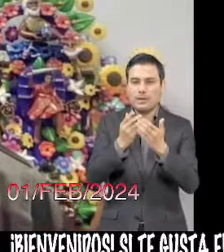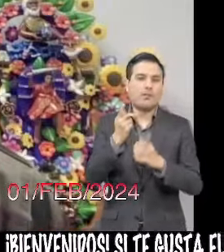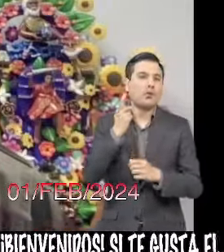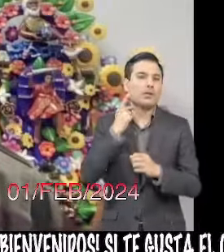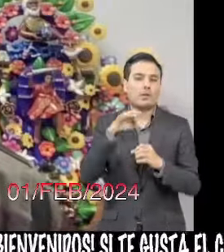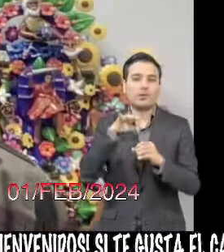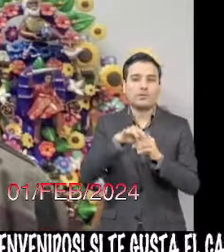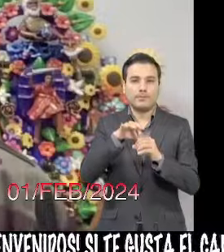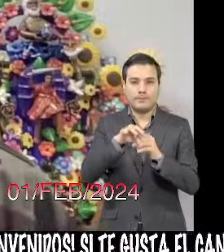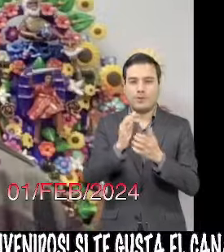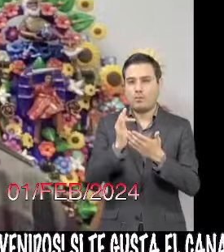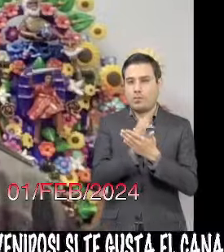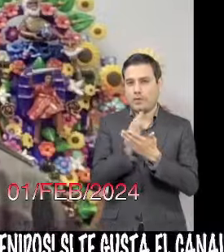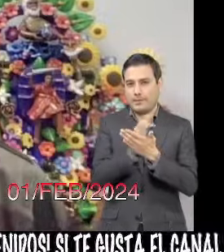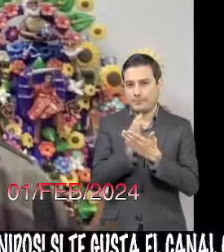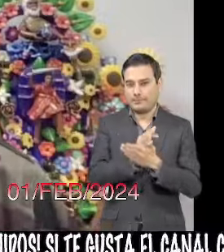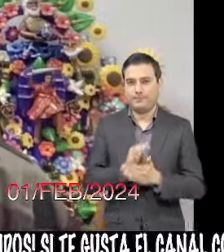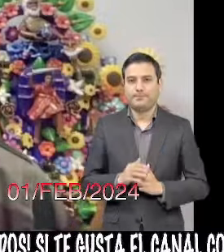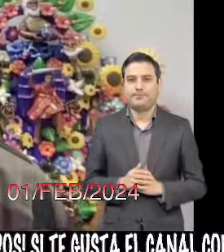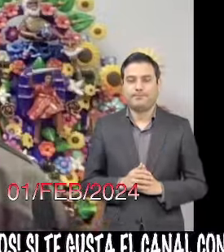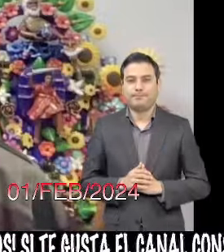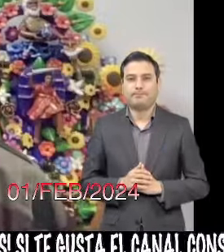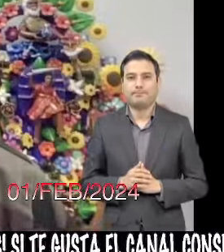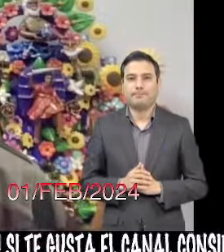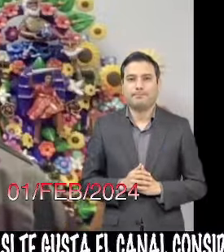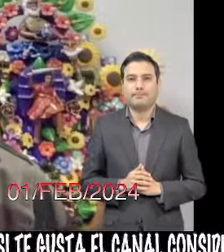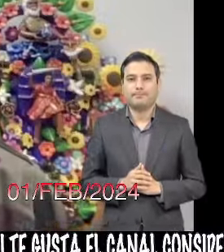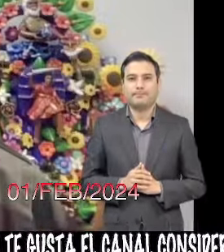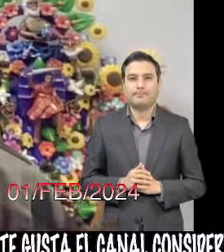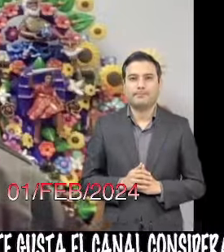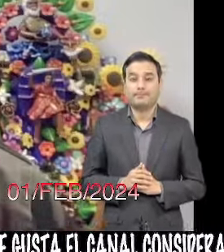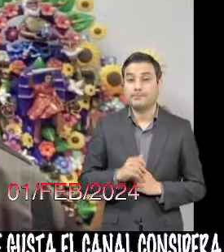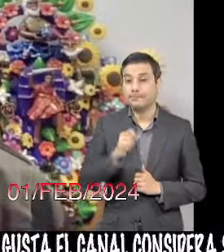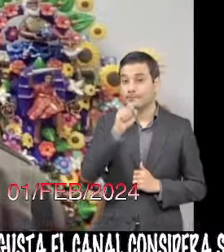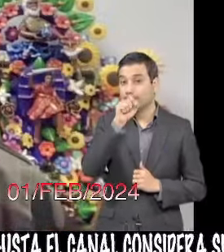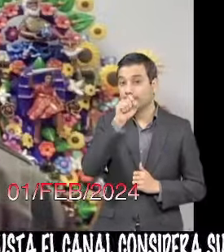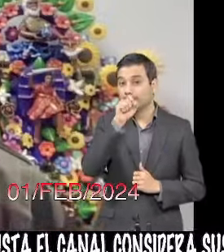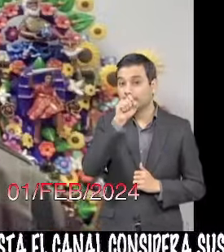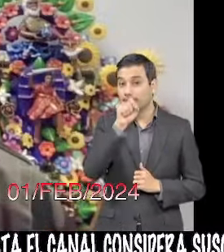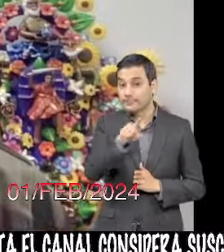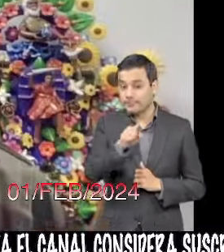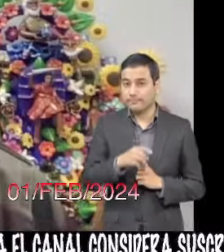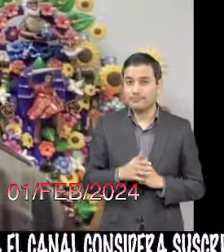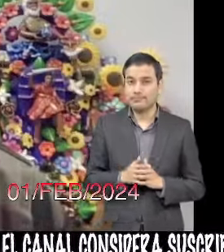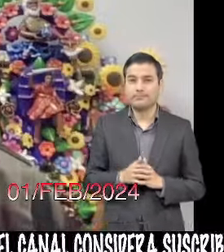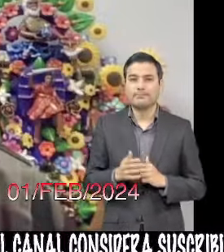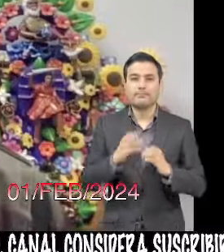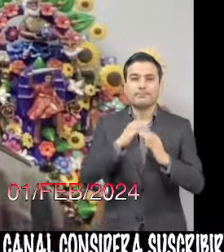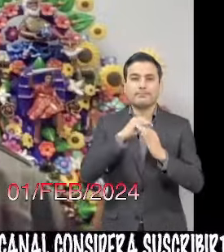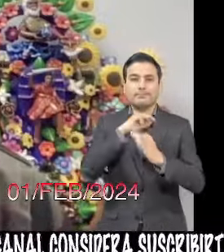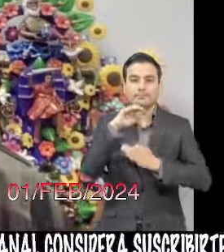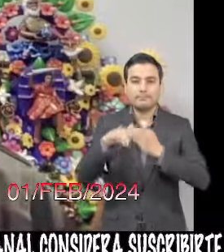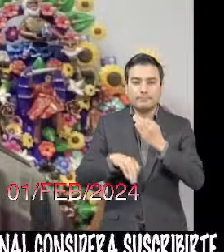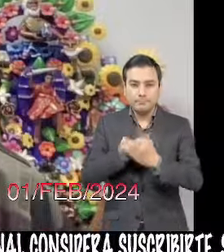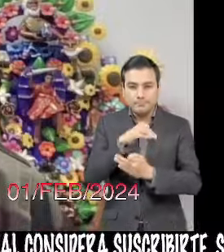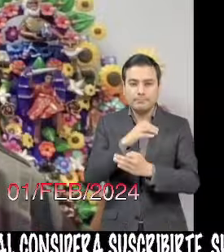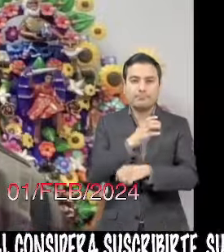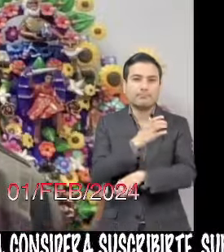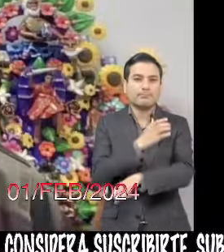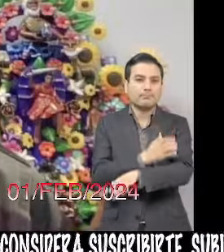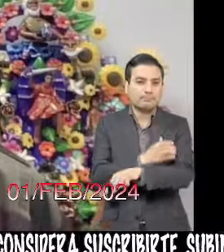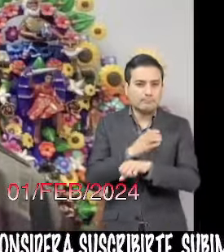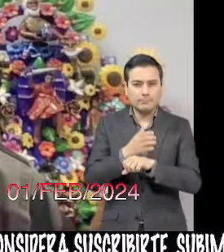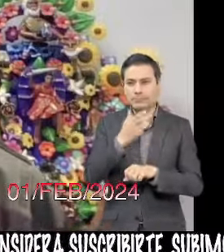nuestro partido Morena. Y también a todos los compañeros, las compañeras que colaboraron en ese